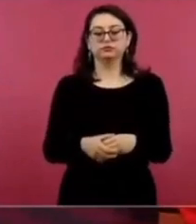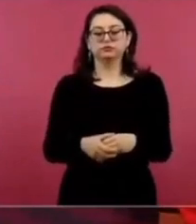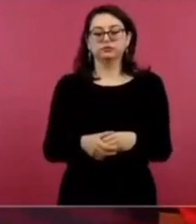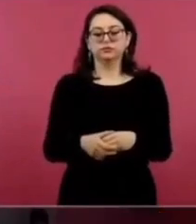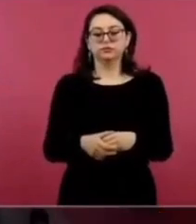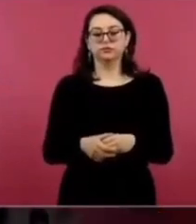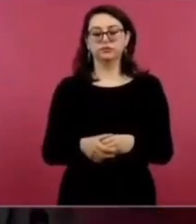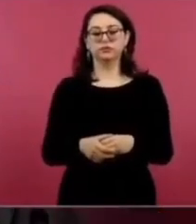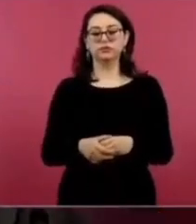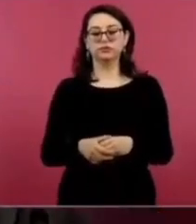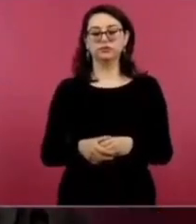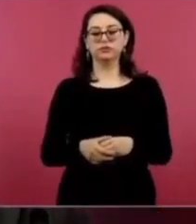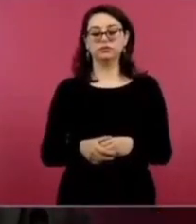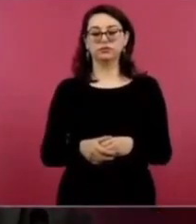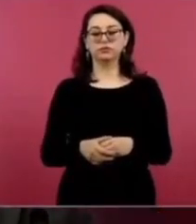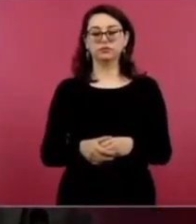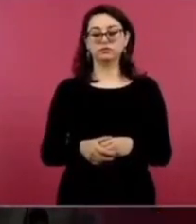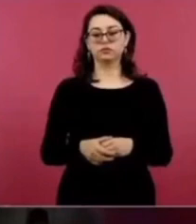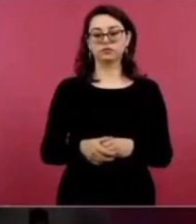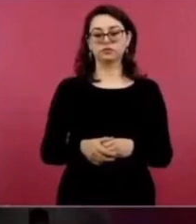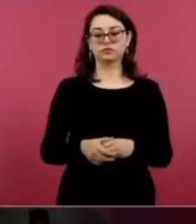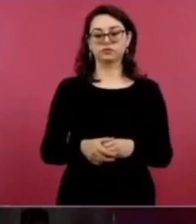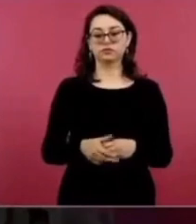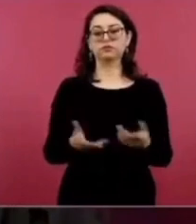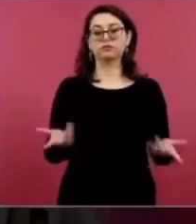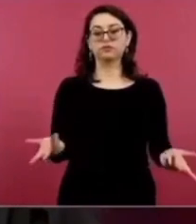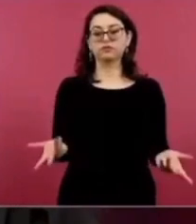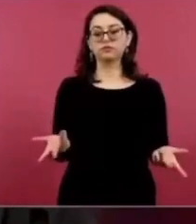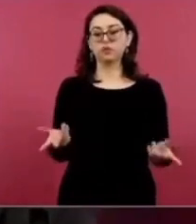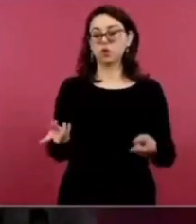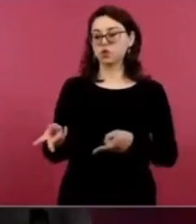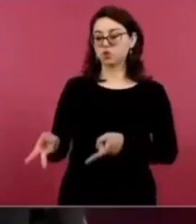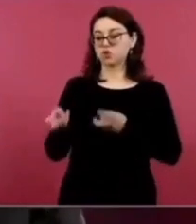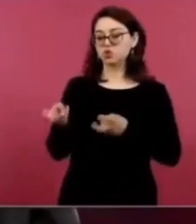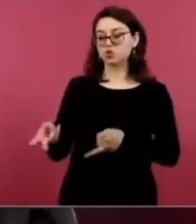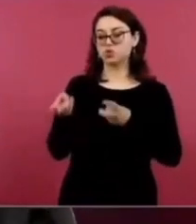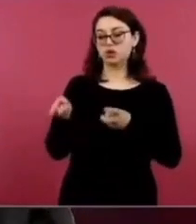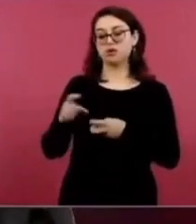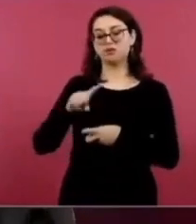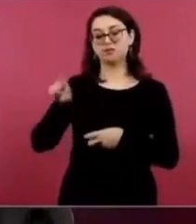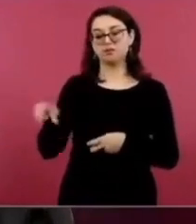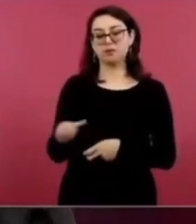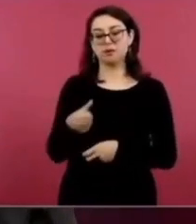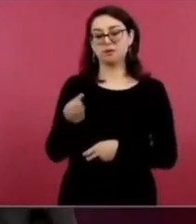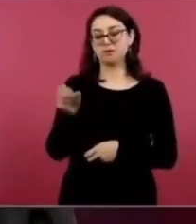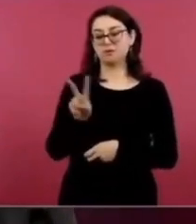Sí, porque robaban y se iban